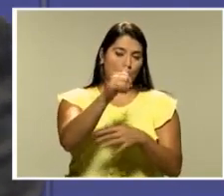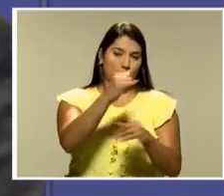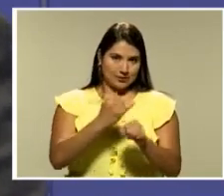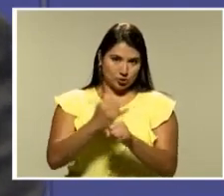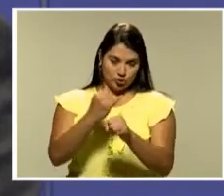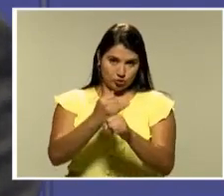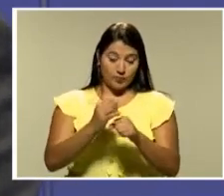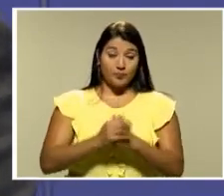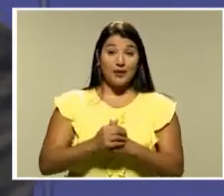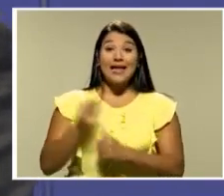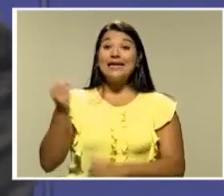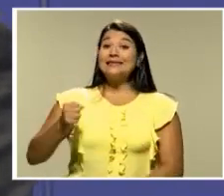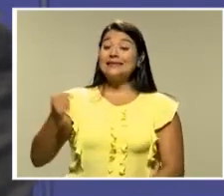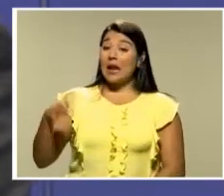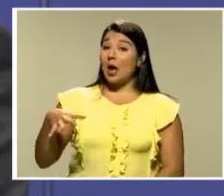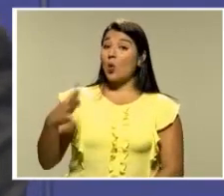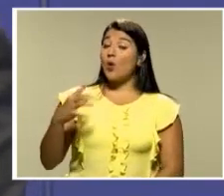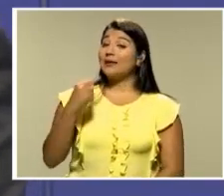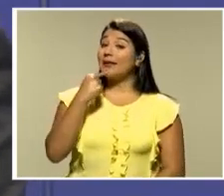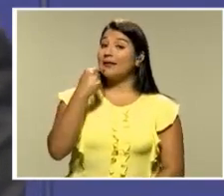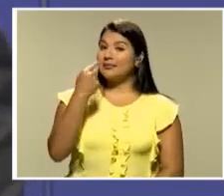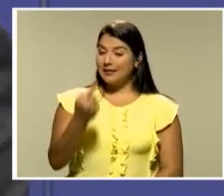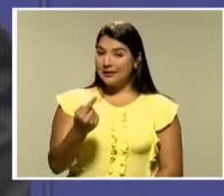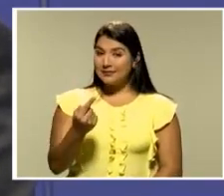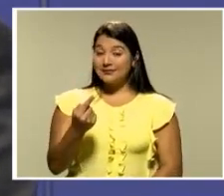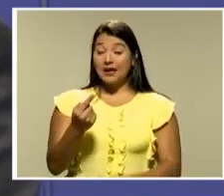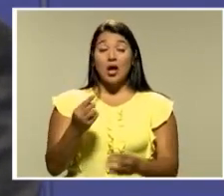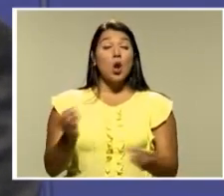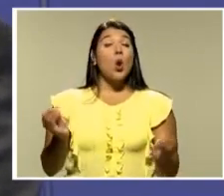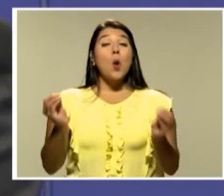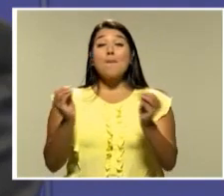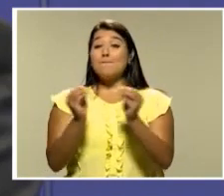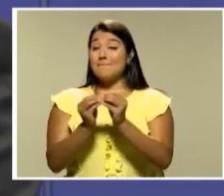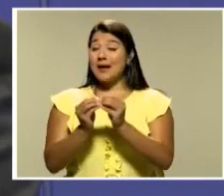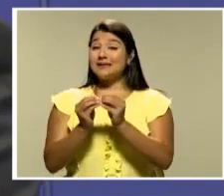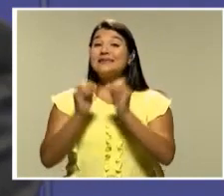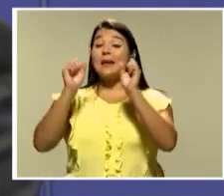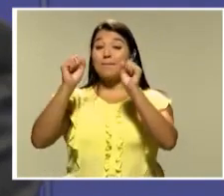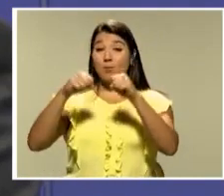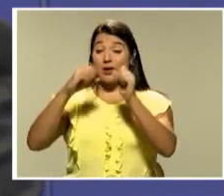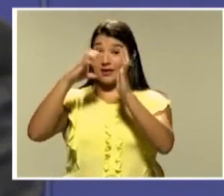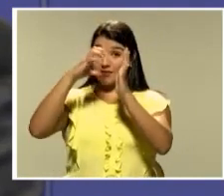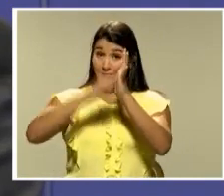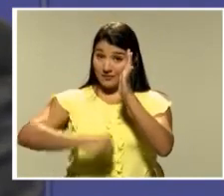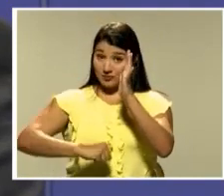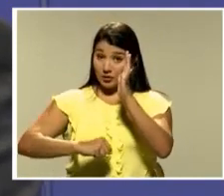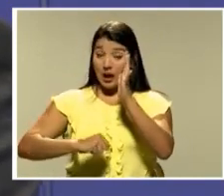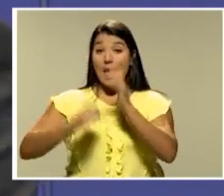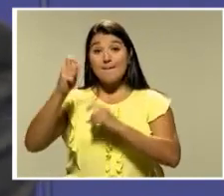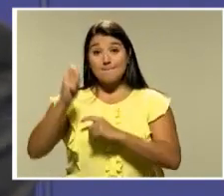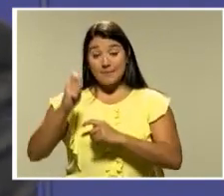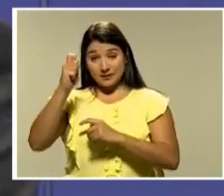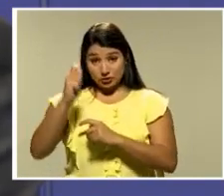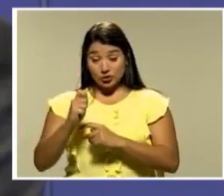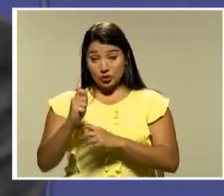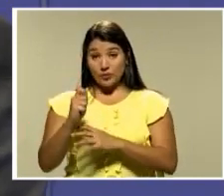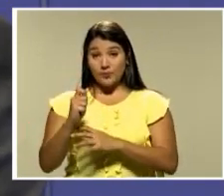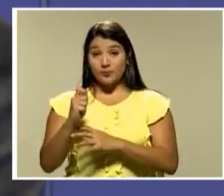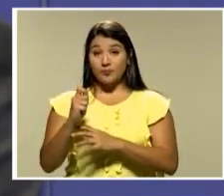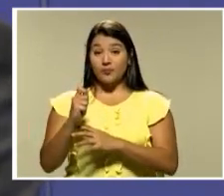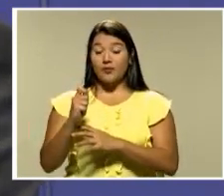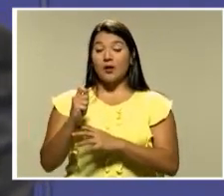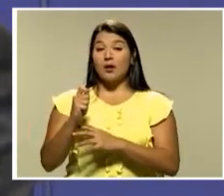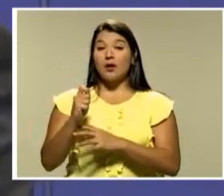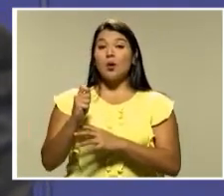Constitucional. La Sala Constitucional dice que lo más que puede reducir una pensión, para efectos de la discusión que